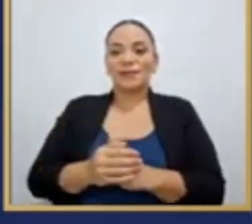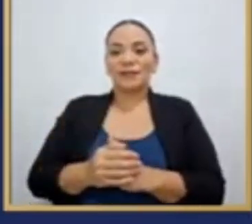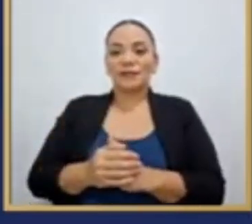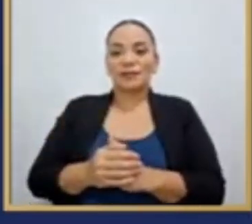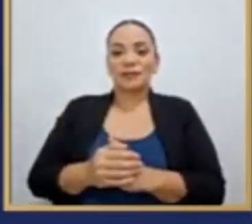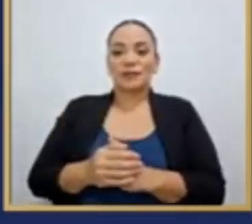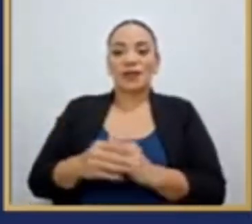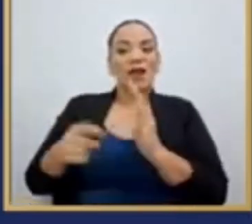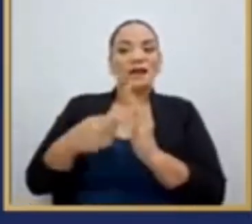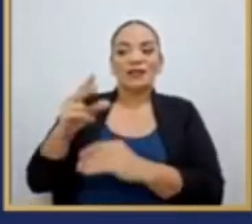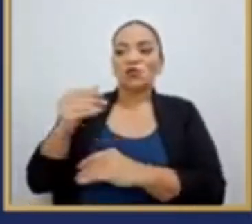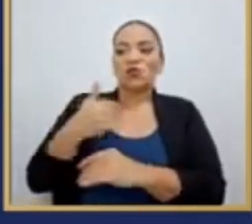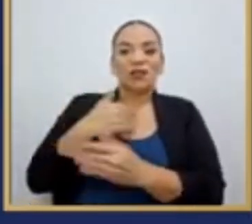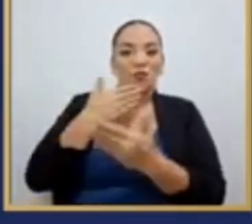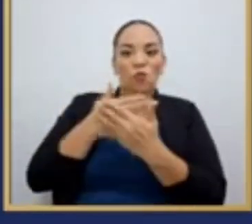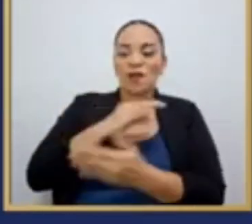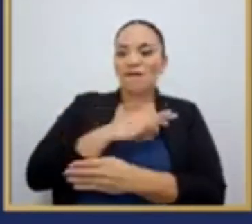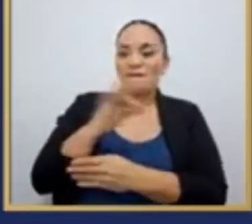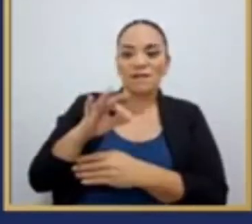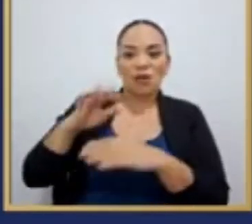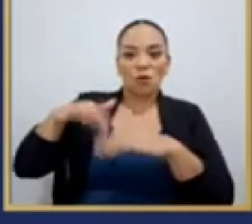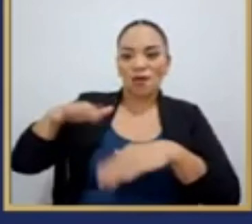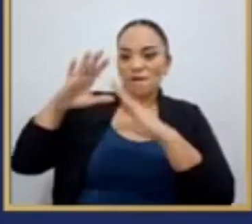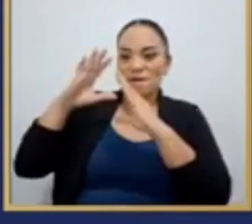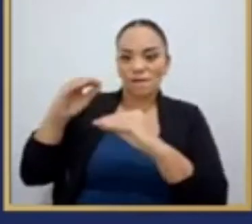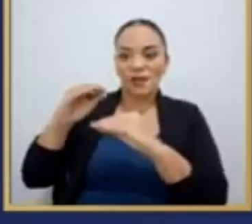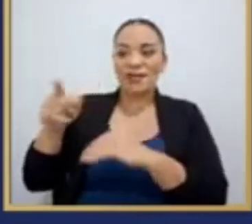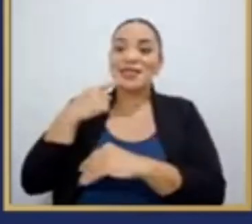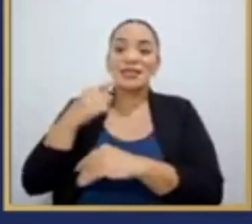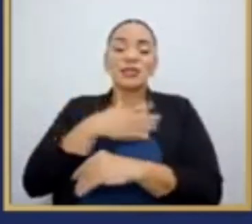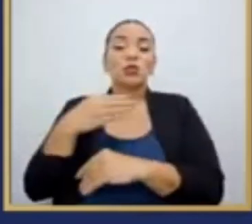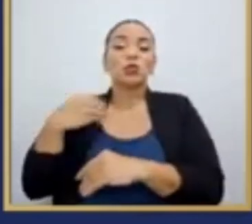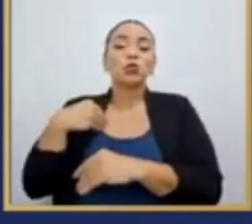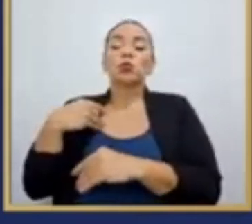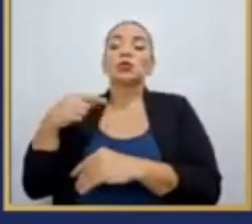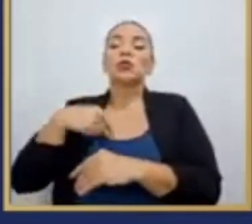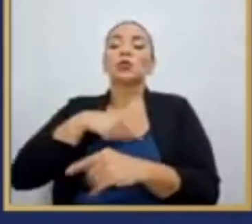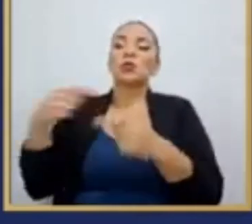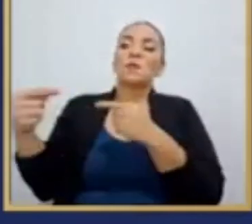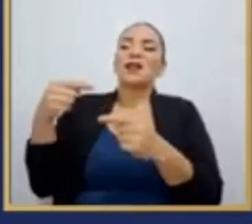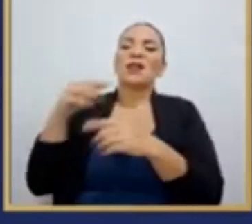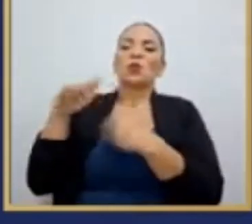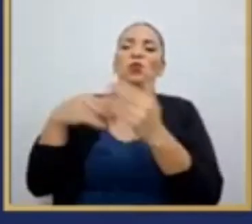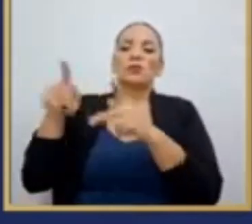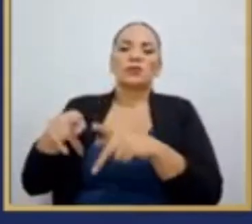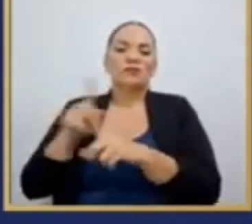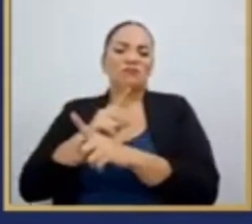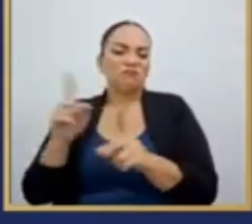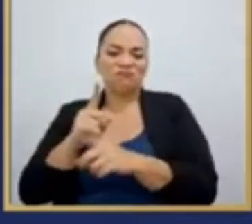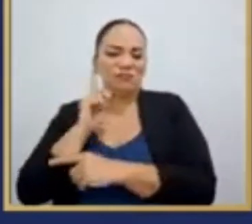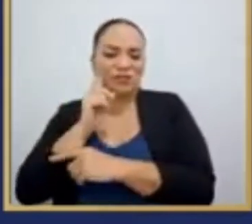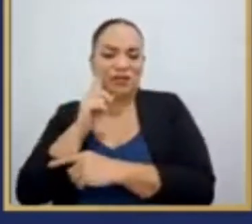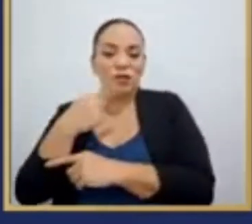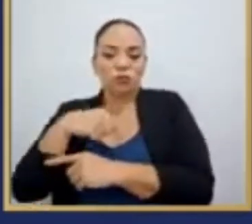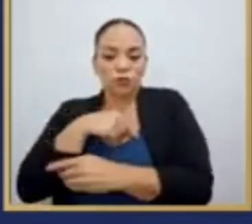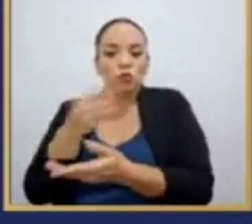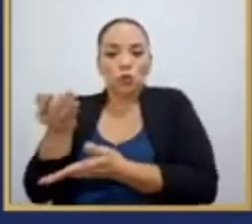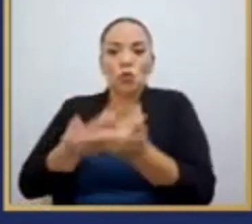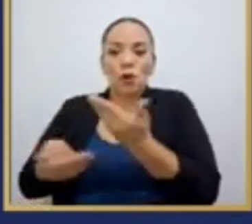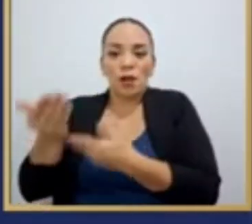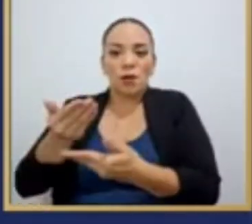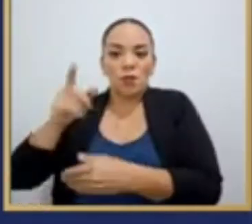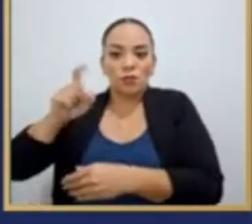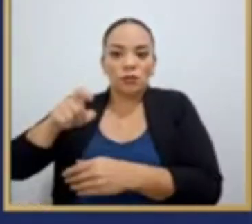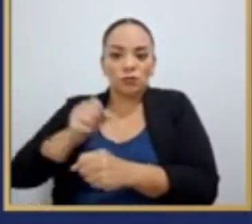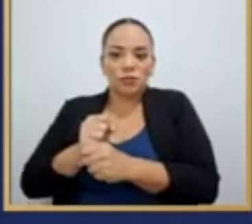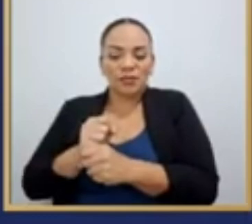fe o no está informada le dice que a nosotros nos gusta pelear con todo el mundo. Mentira, nosotros colaboramos cuando hay que